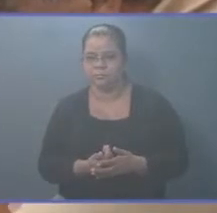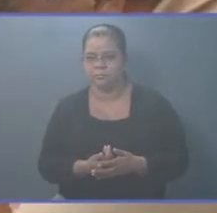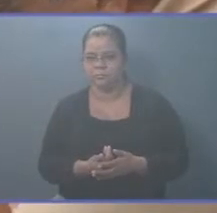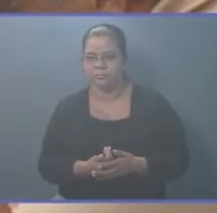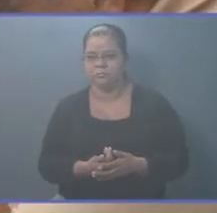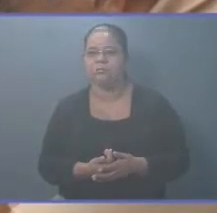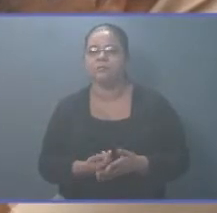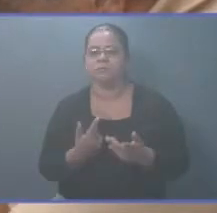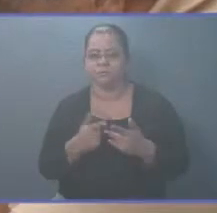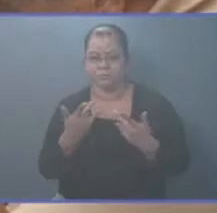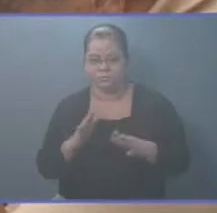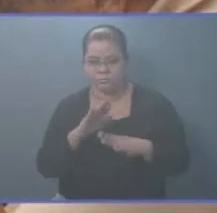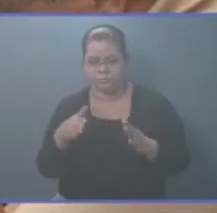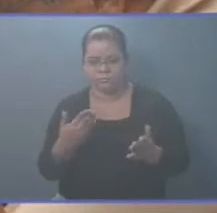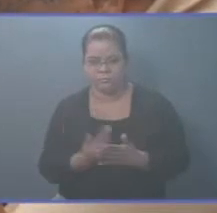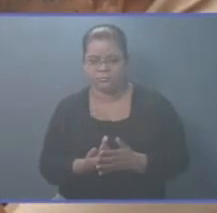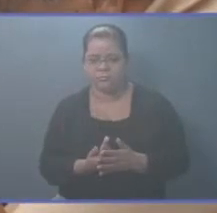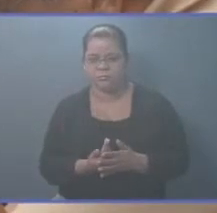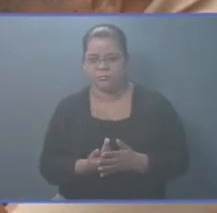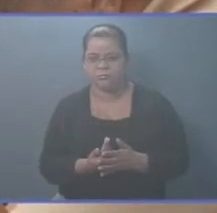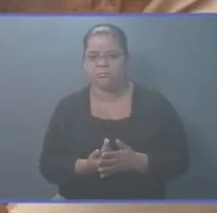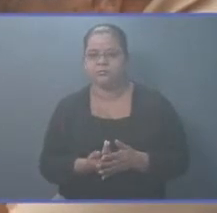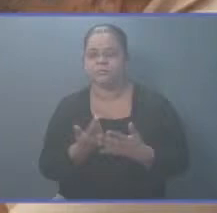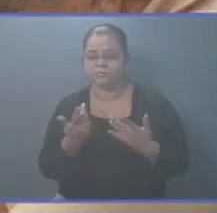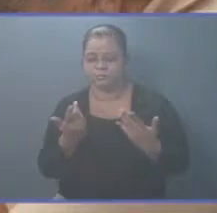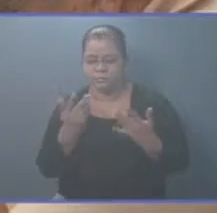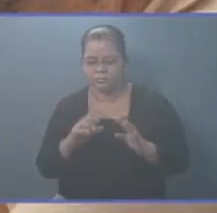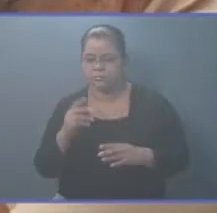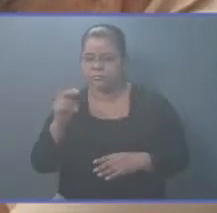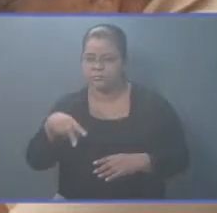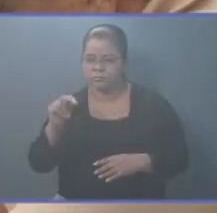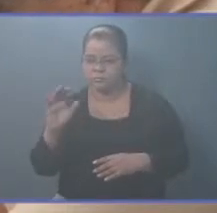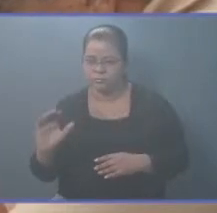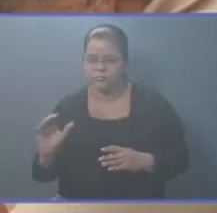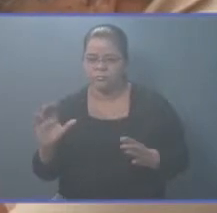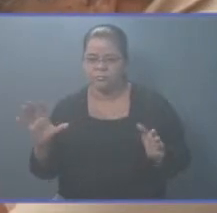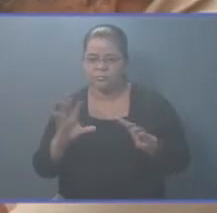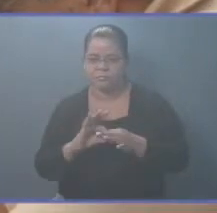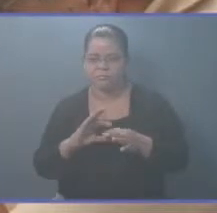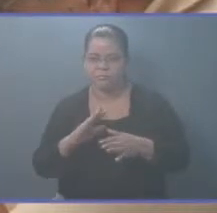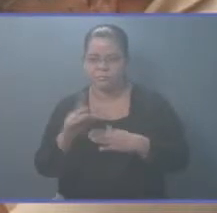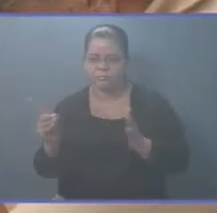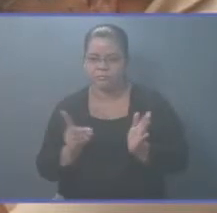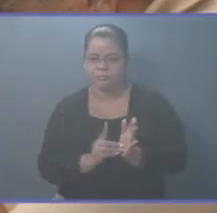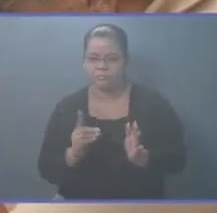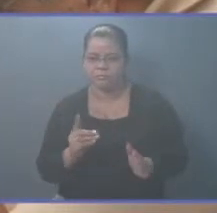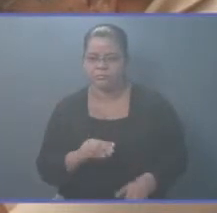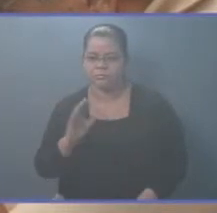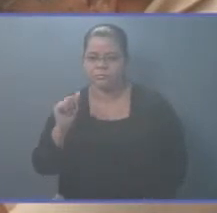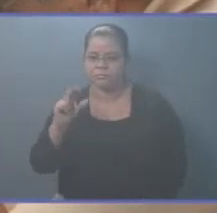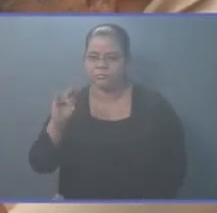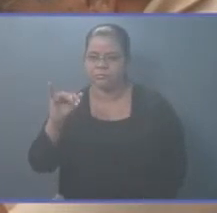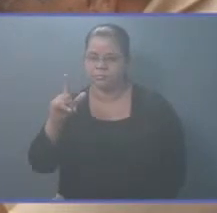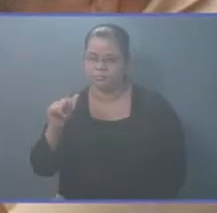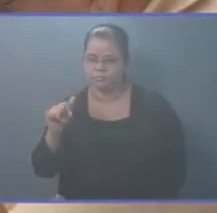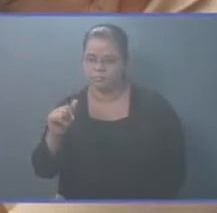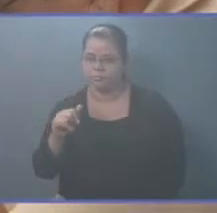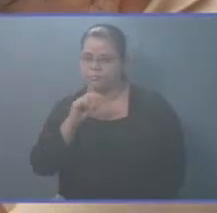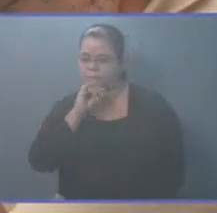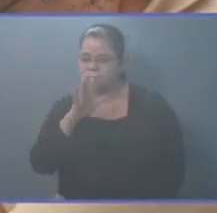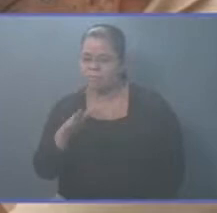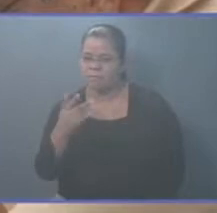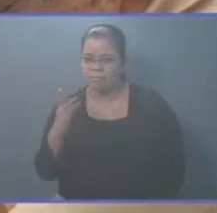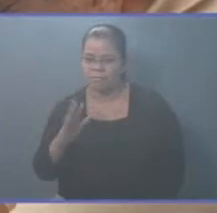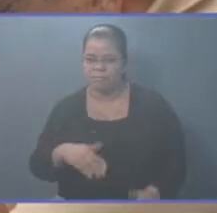de referencia, están declarando de sus actuaciones policiales de investigación, como mencionaba el diputado Ávila. Y